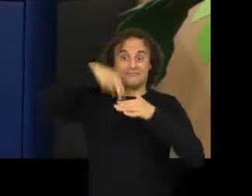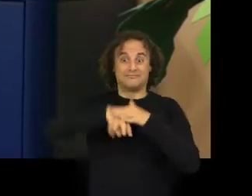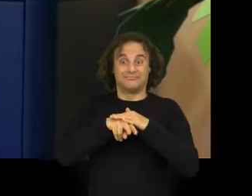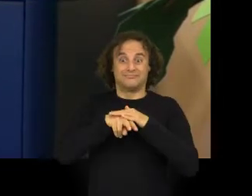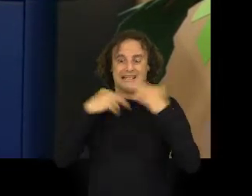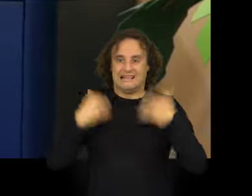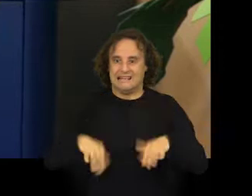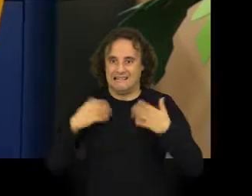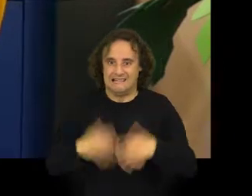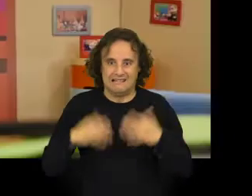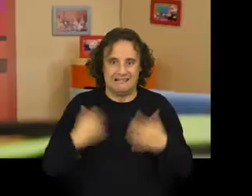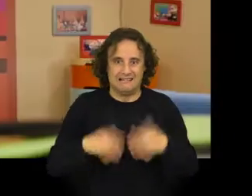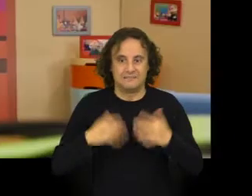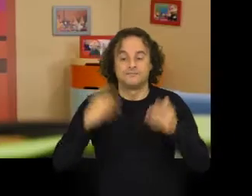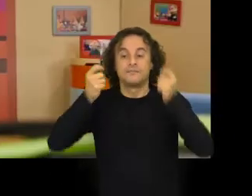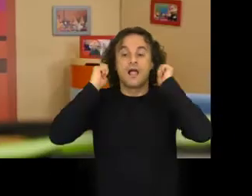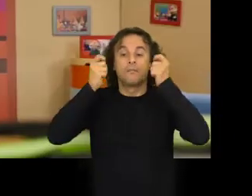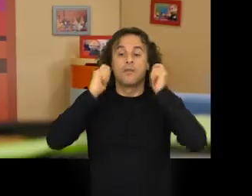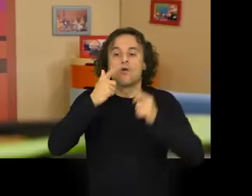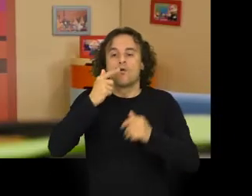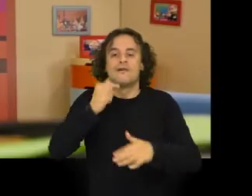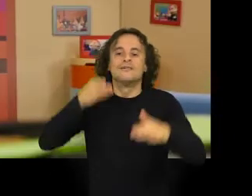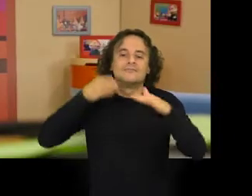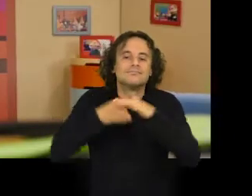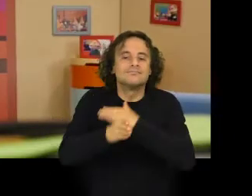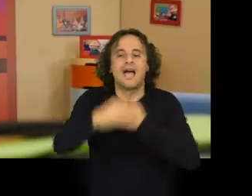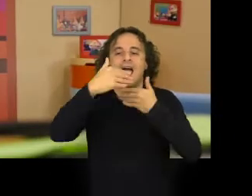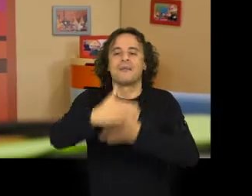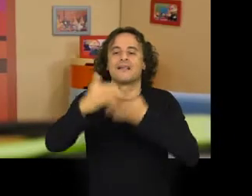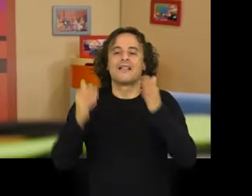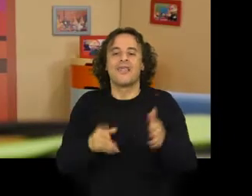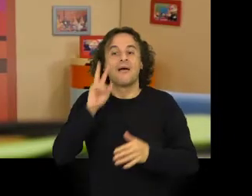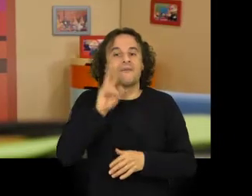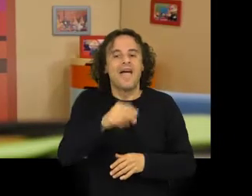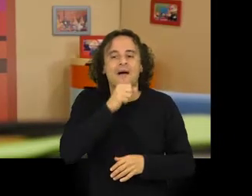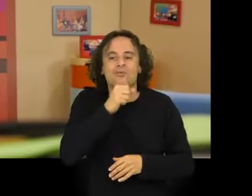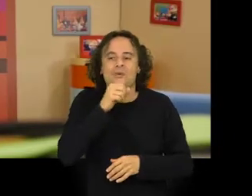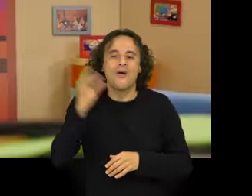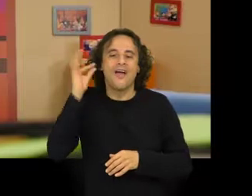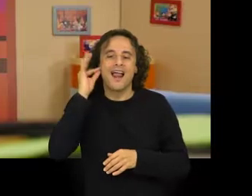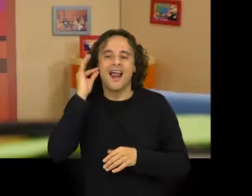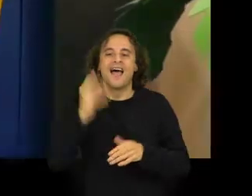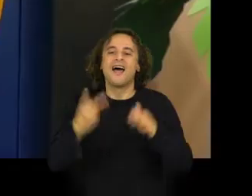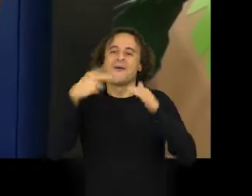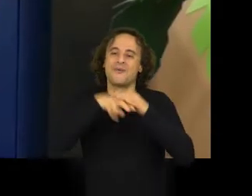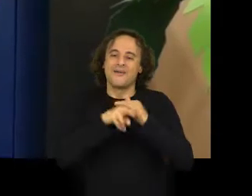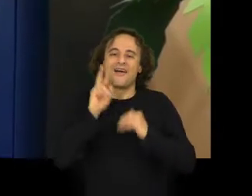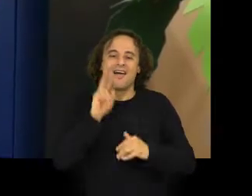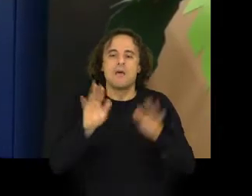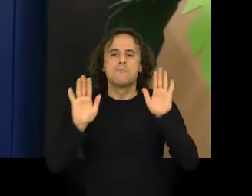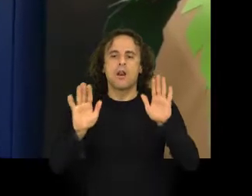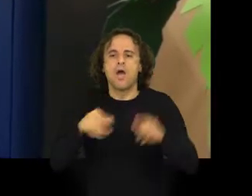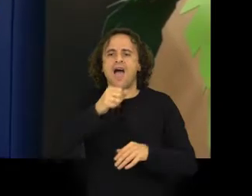aboa! ¡Ay! Carapuchiña Vermella entrou no cuarto e veu a súa aboa metida na cama.